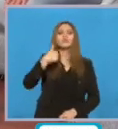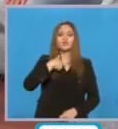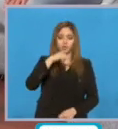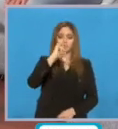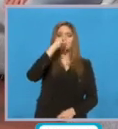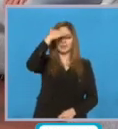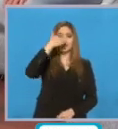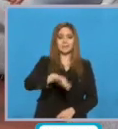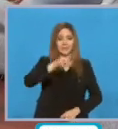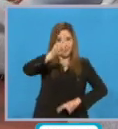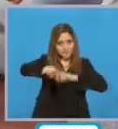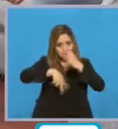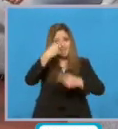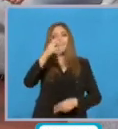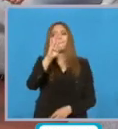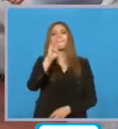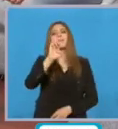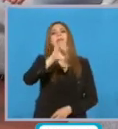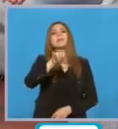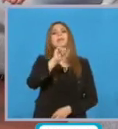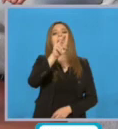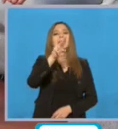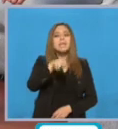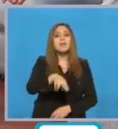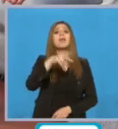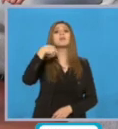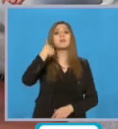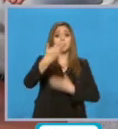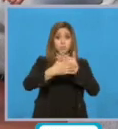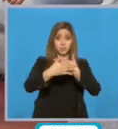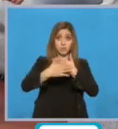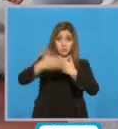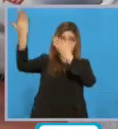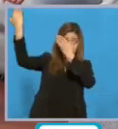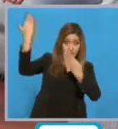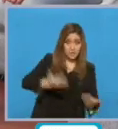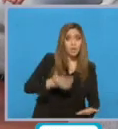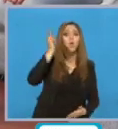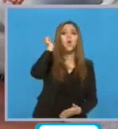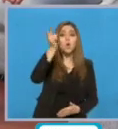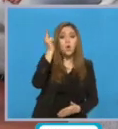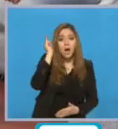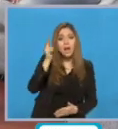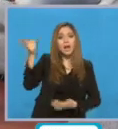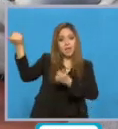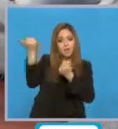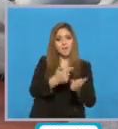van a ir y entonces por eso los queremos invitar cuando regresen para que nos presuman el